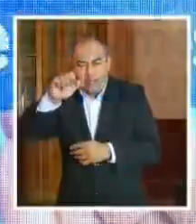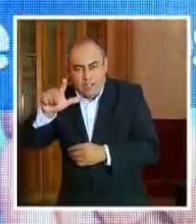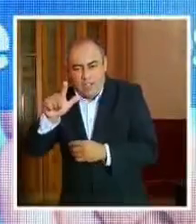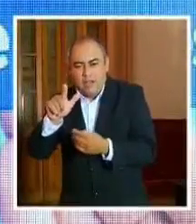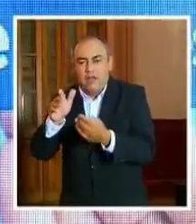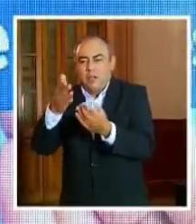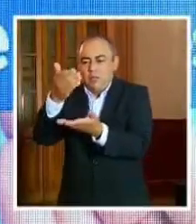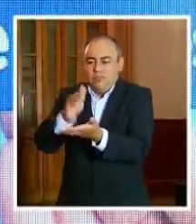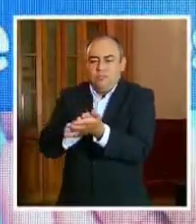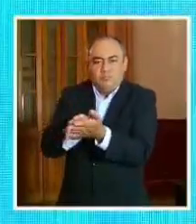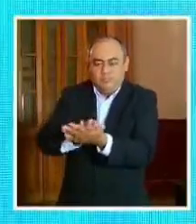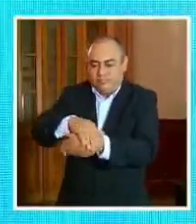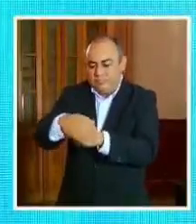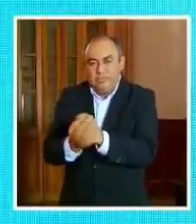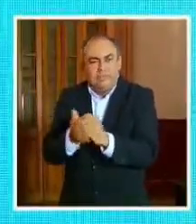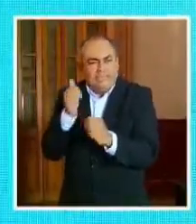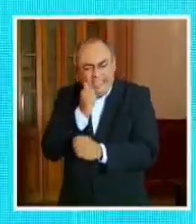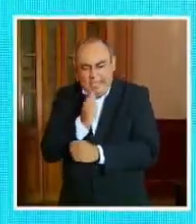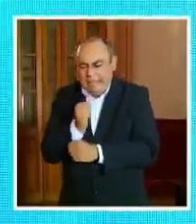antibacterial de forma frecuente.